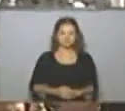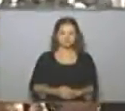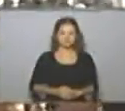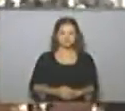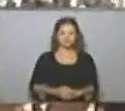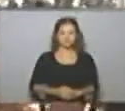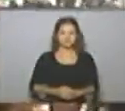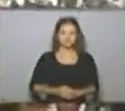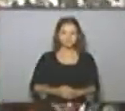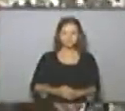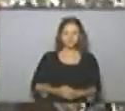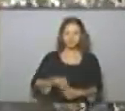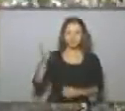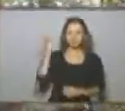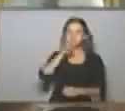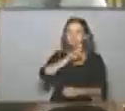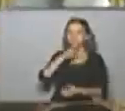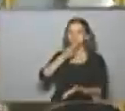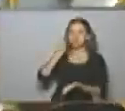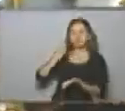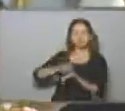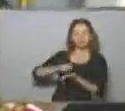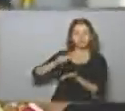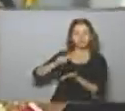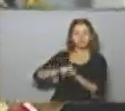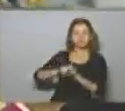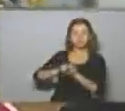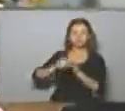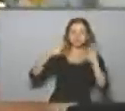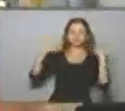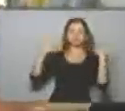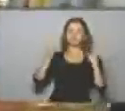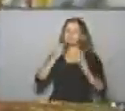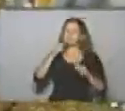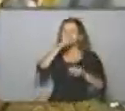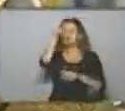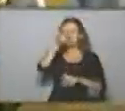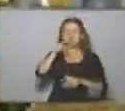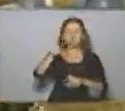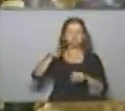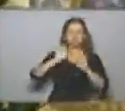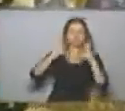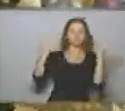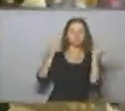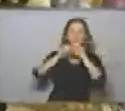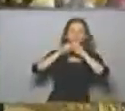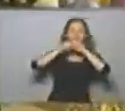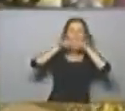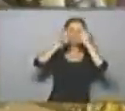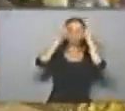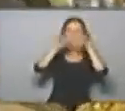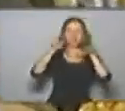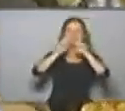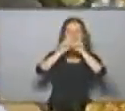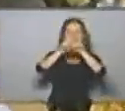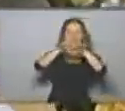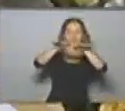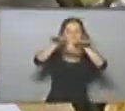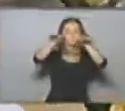Bueno, y el saludo de la paz al mundo, ¿no? A través de este mensaje, de esta celebración